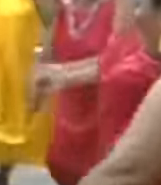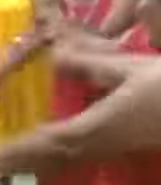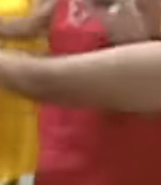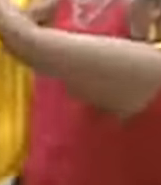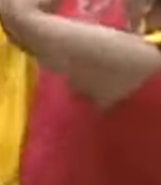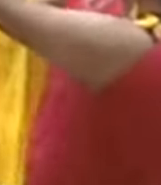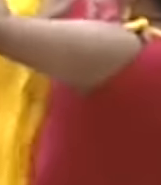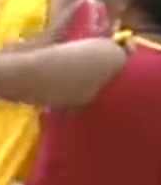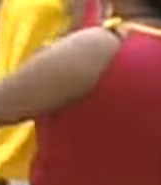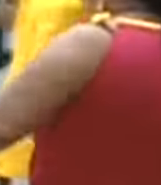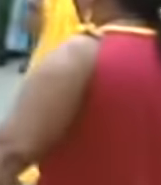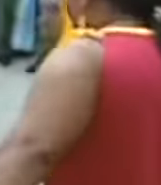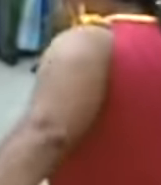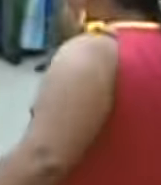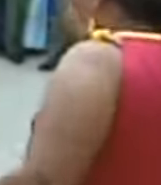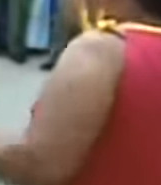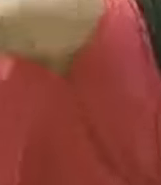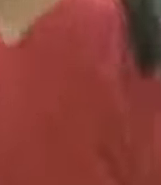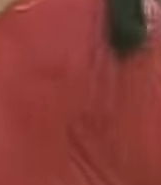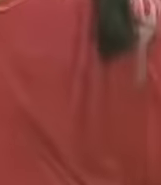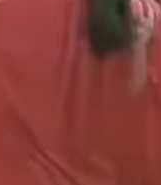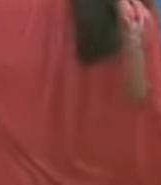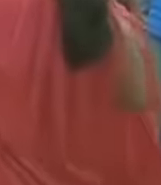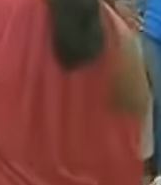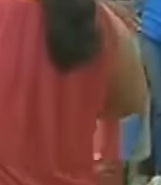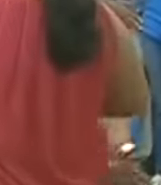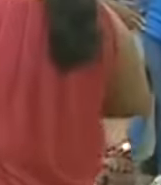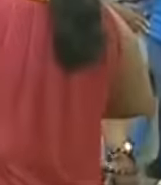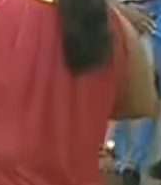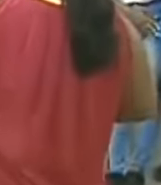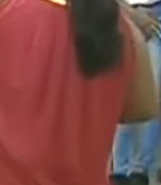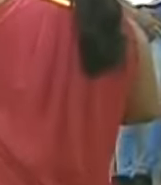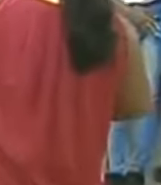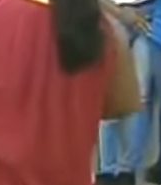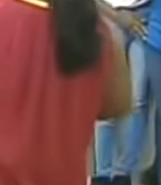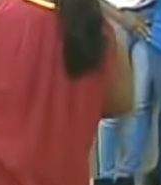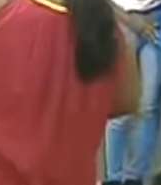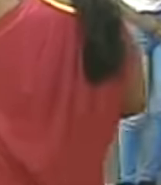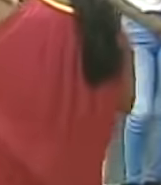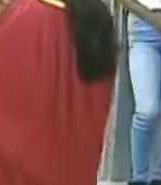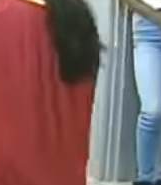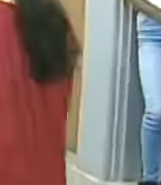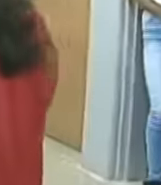maduro akarata, pojo betate.